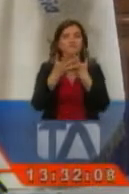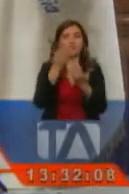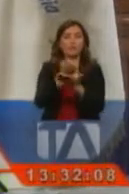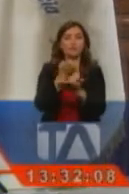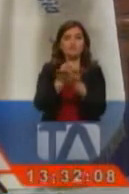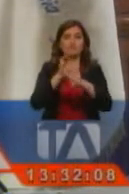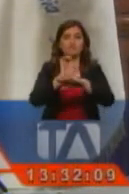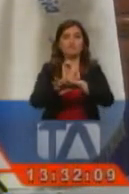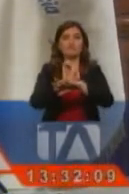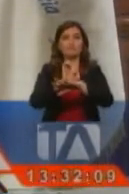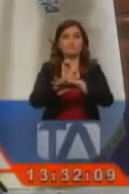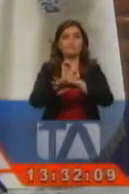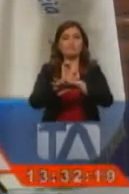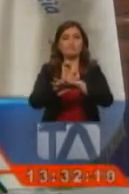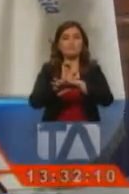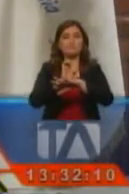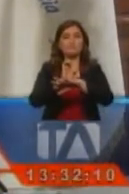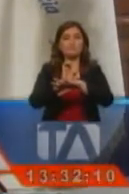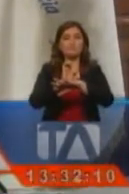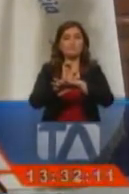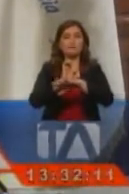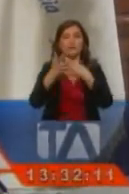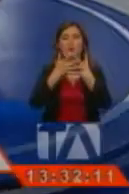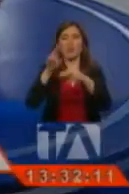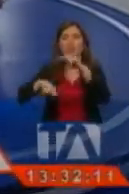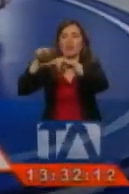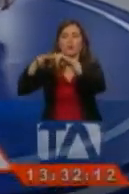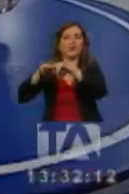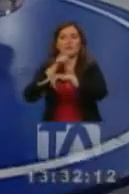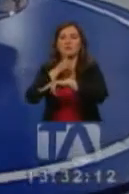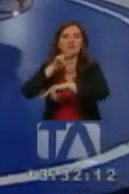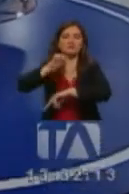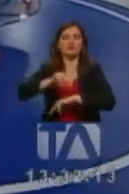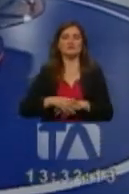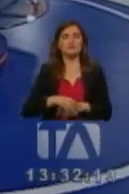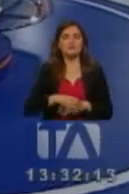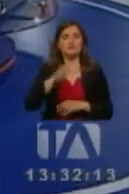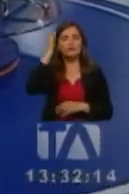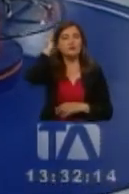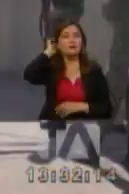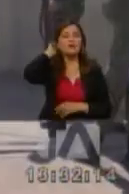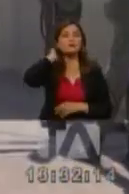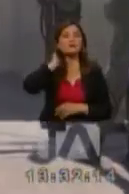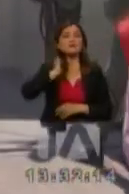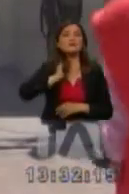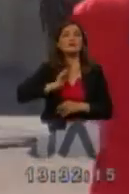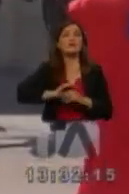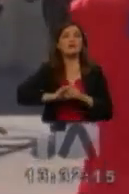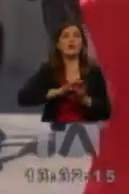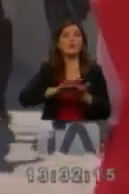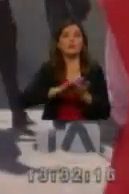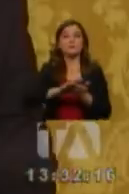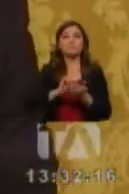economía ecuatoriana ni las enormes cárceles que se han construido. Y según la ministra, de momento solo la aplicación del